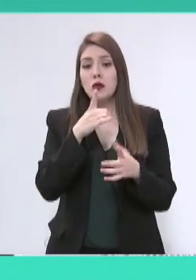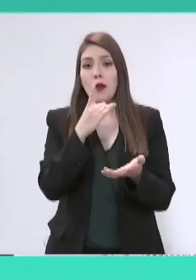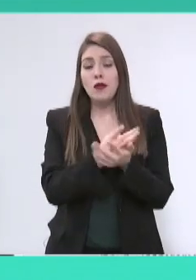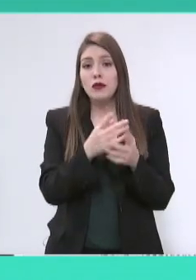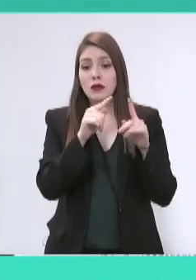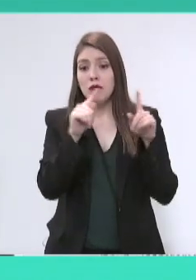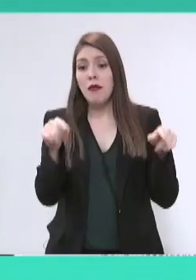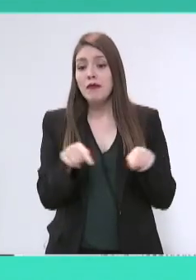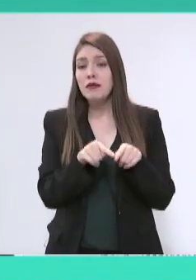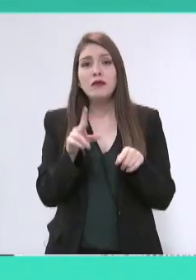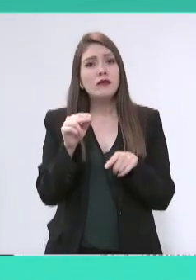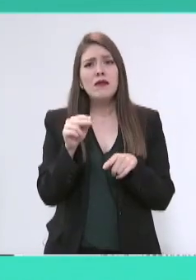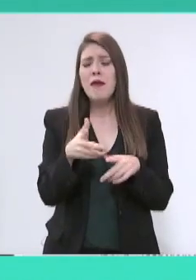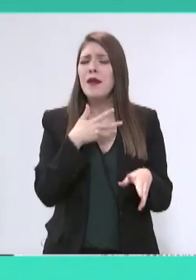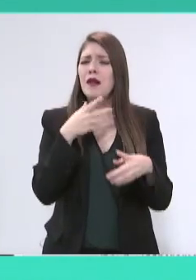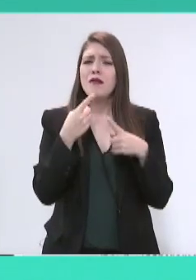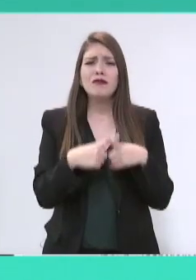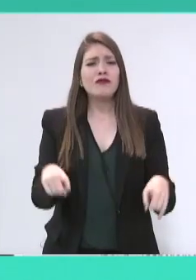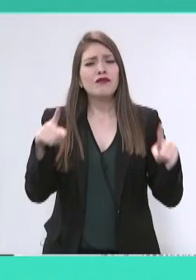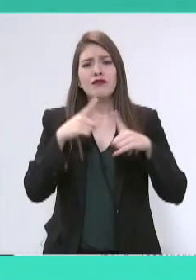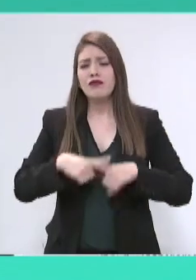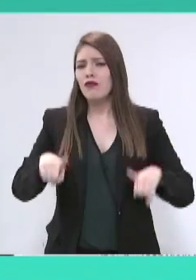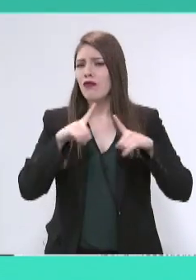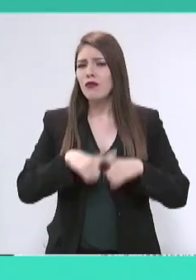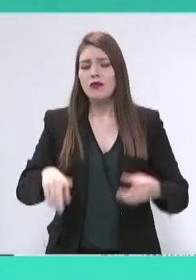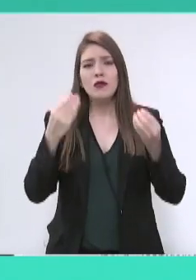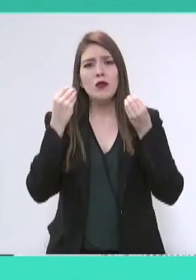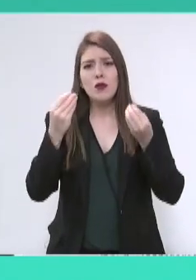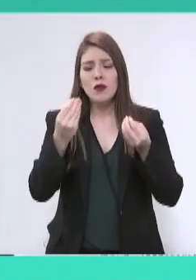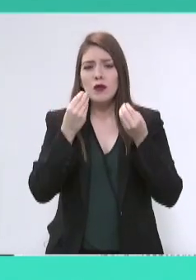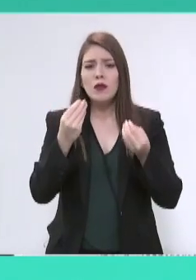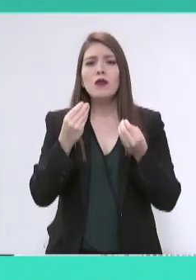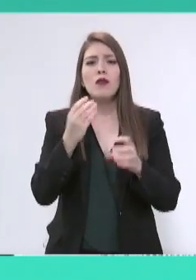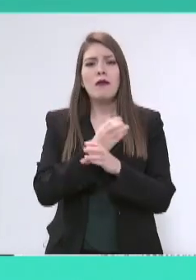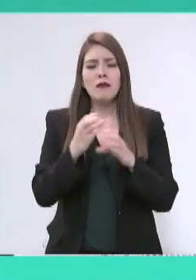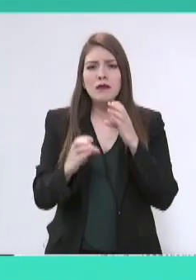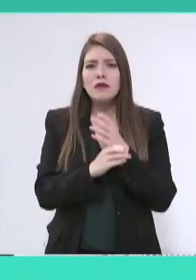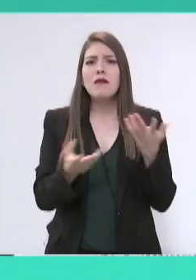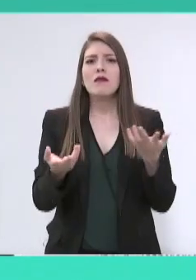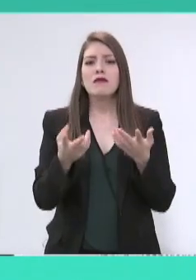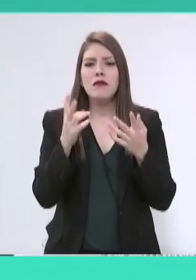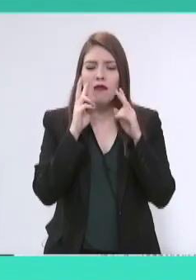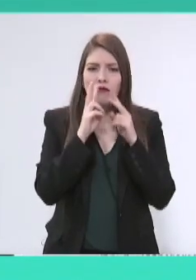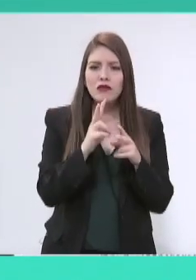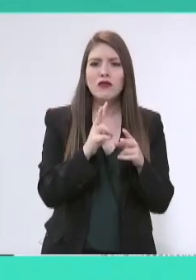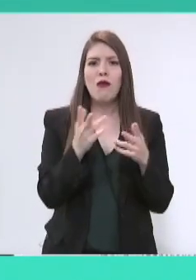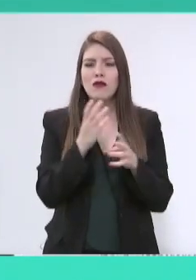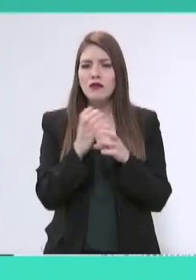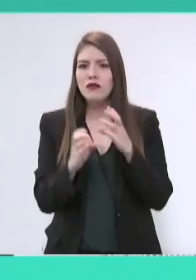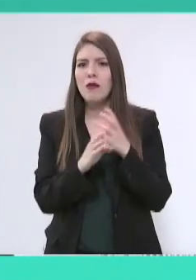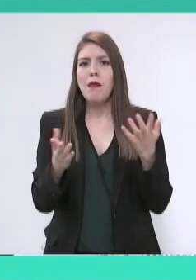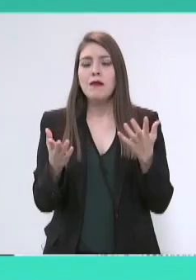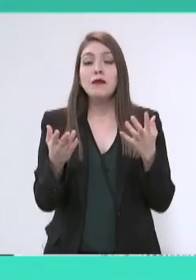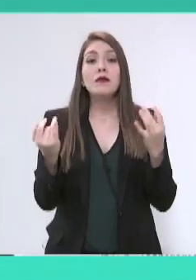ladrillos. Es una mentalidad, es un cambio de actitud, de horizontalidad, de transparencia. Tenemos que prever